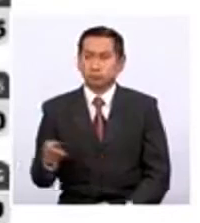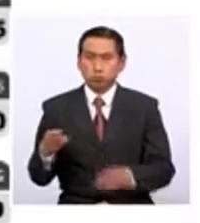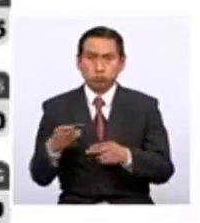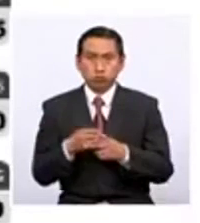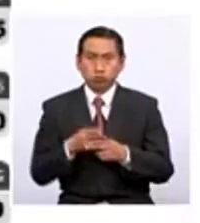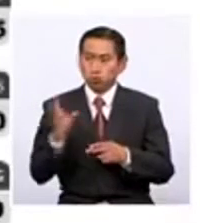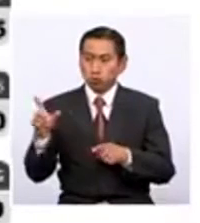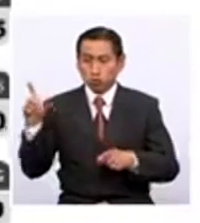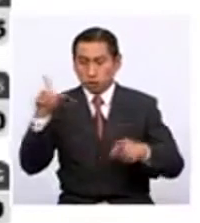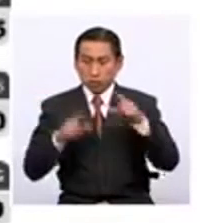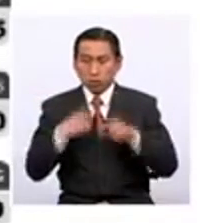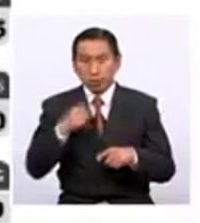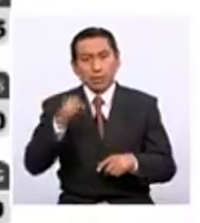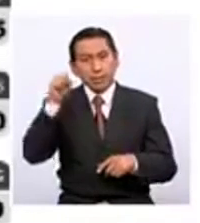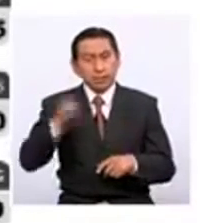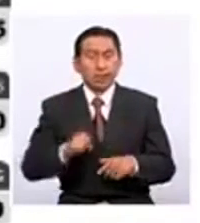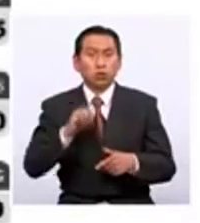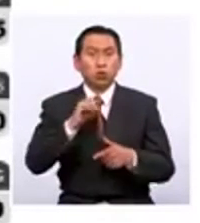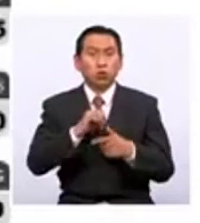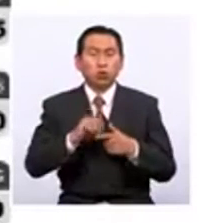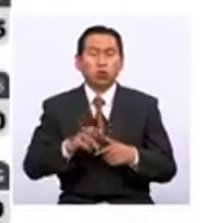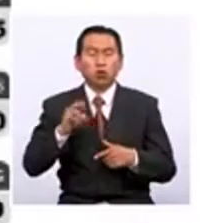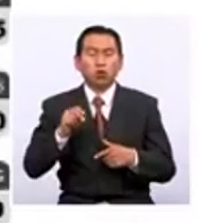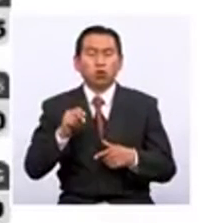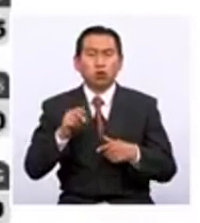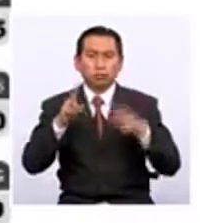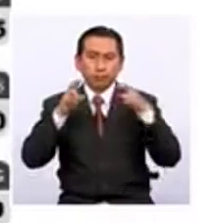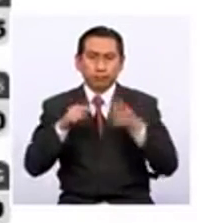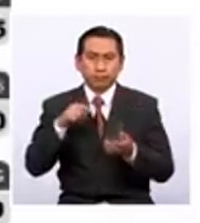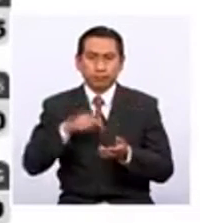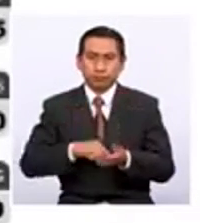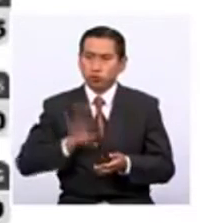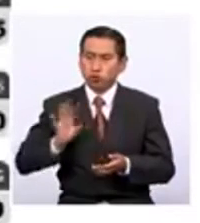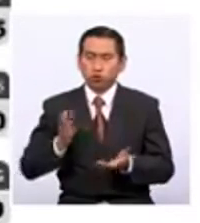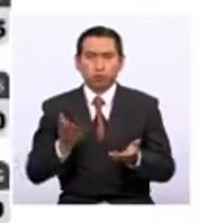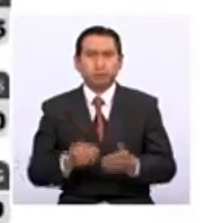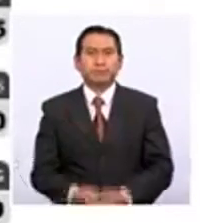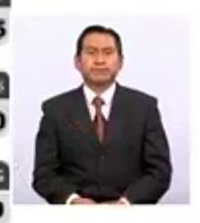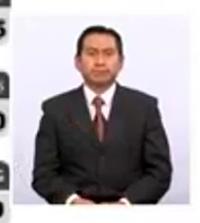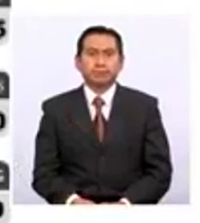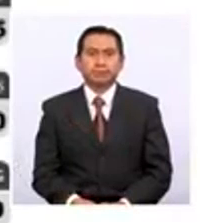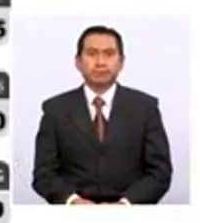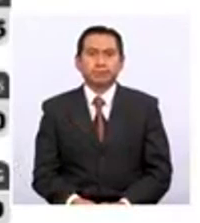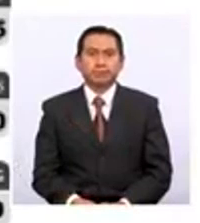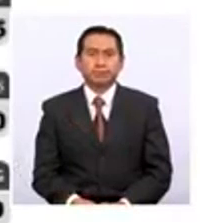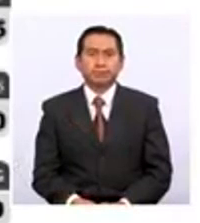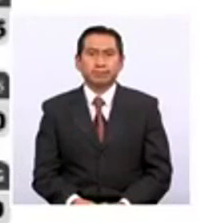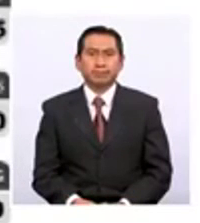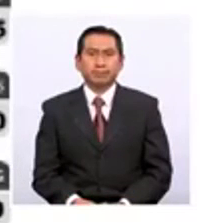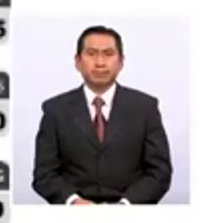próximas horas serán confirmados o descartados por el laboratorio.